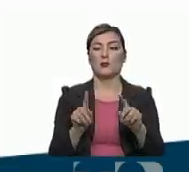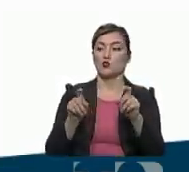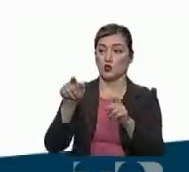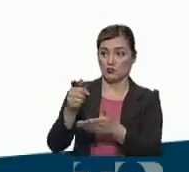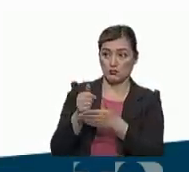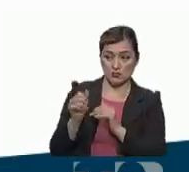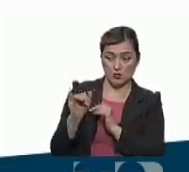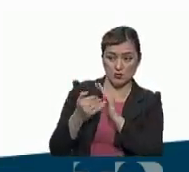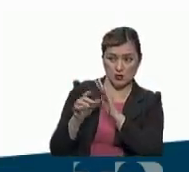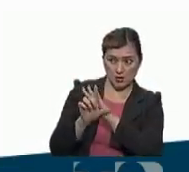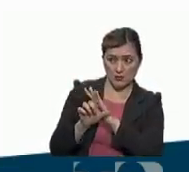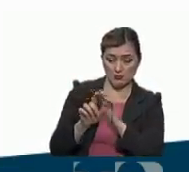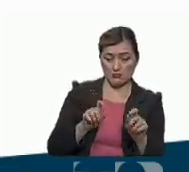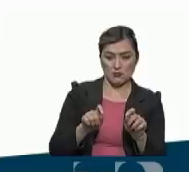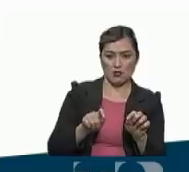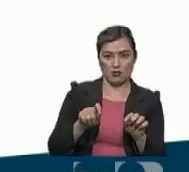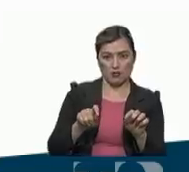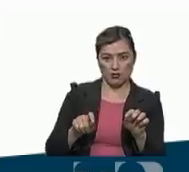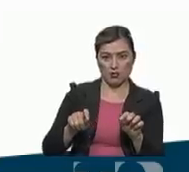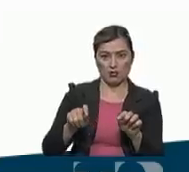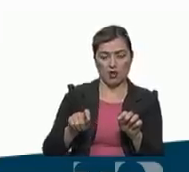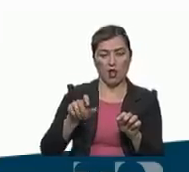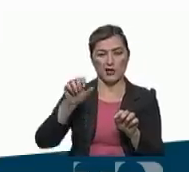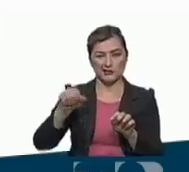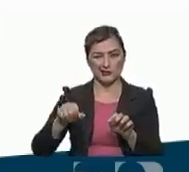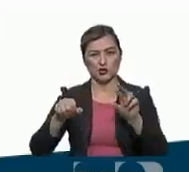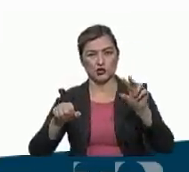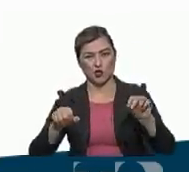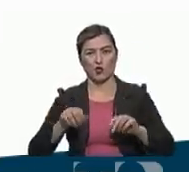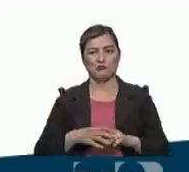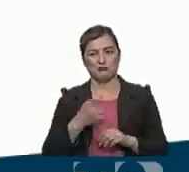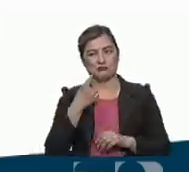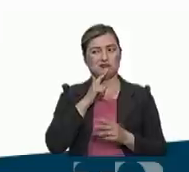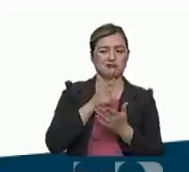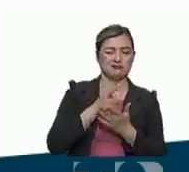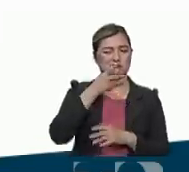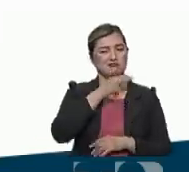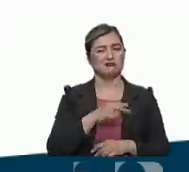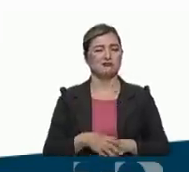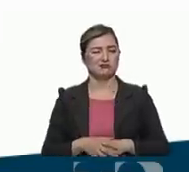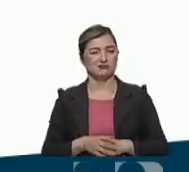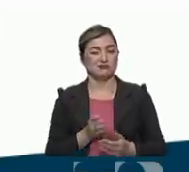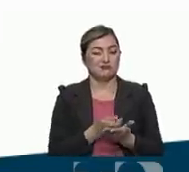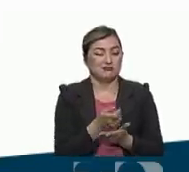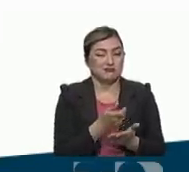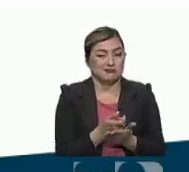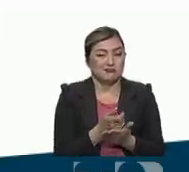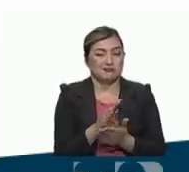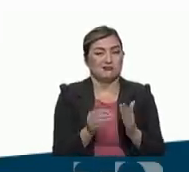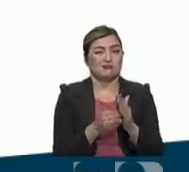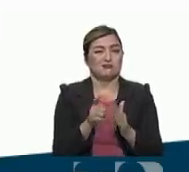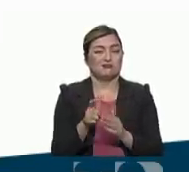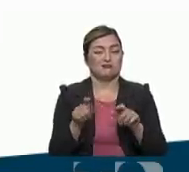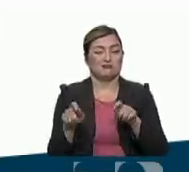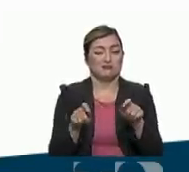ilegales, si hemos cometido algún delito o si hemos entregado información con fines ilegales. Me encantaría que muestre la